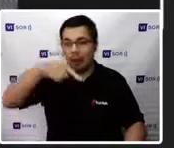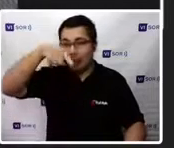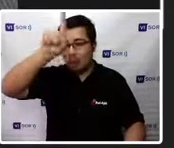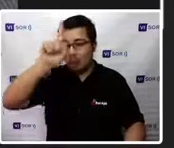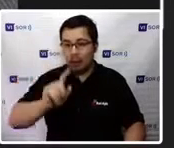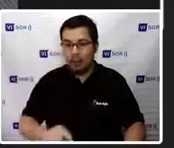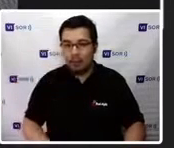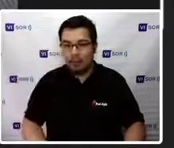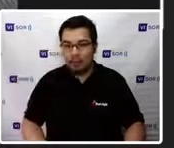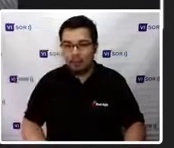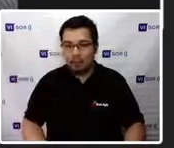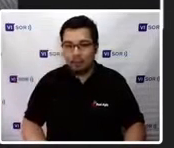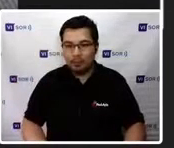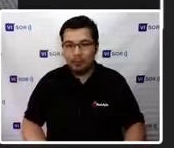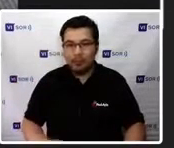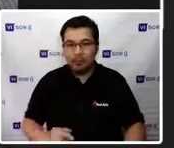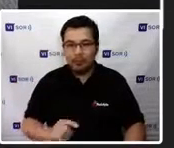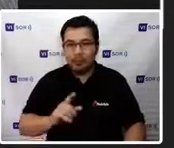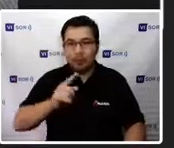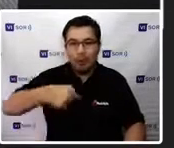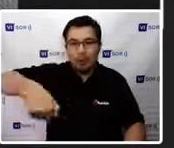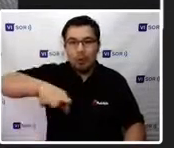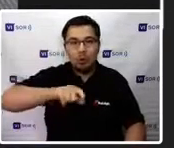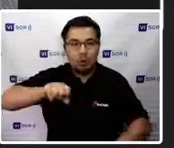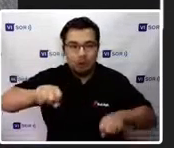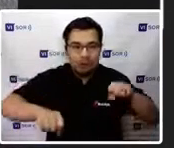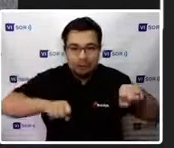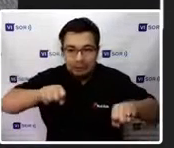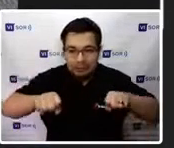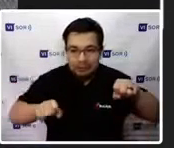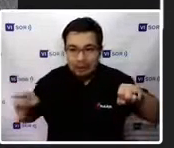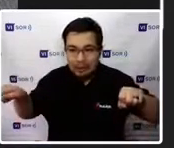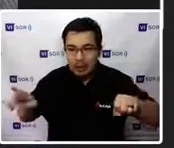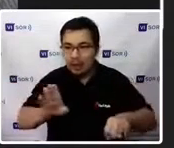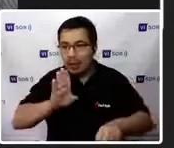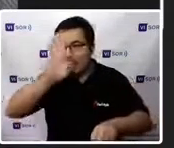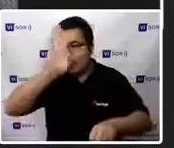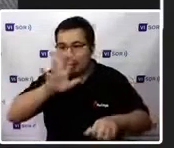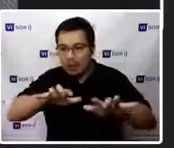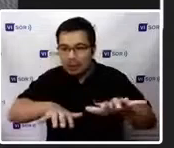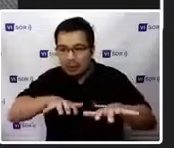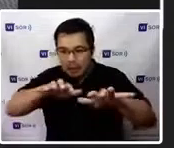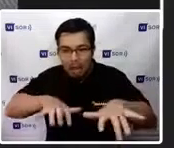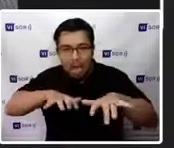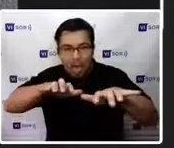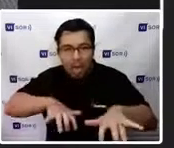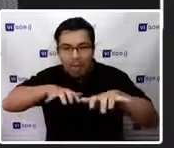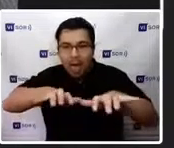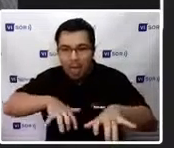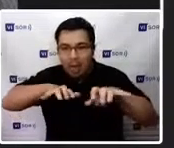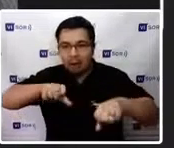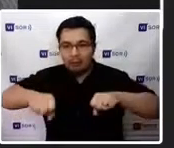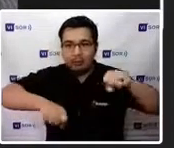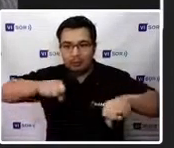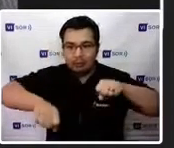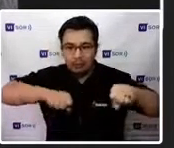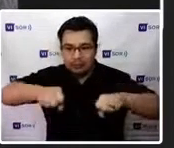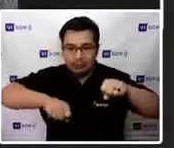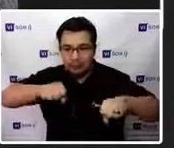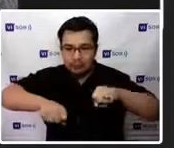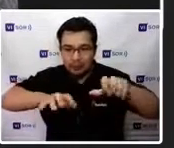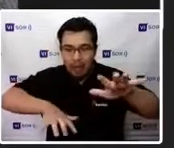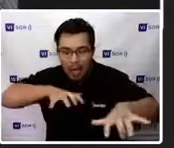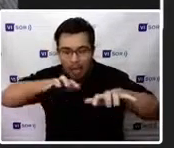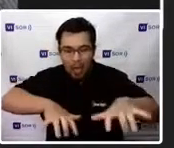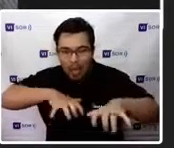y el perro, bueno, sin ningún problema, nos siguió todo el camino y llegamos a un museo y digamos, sin que